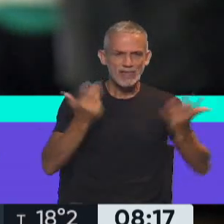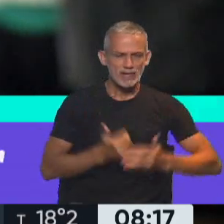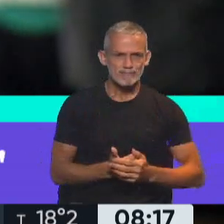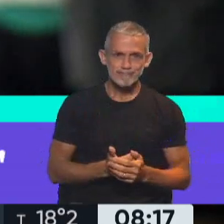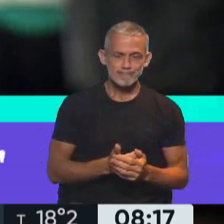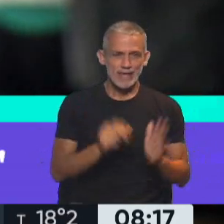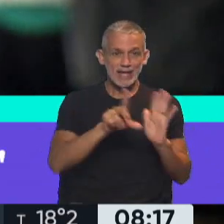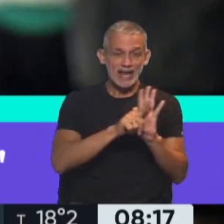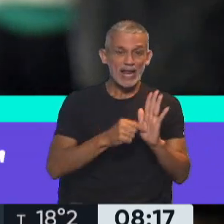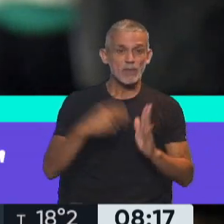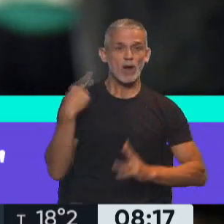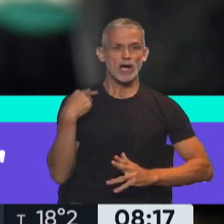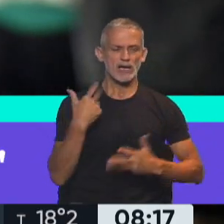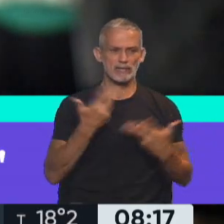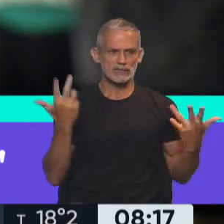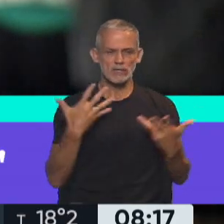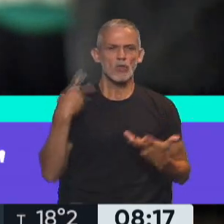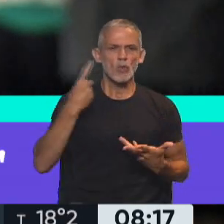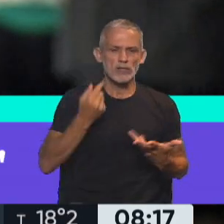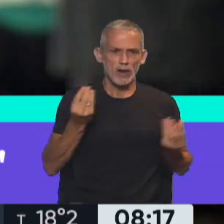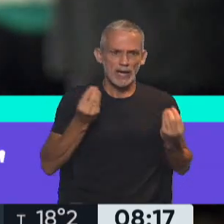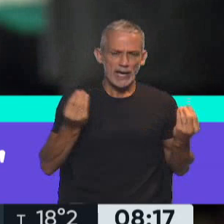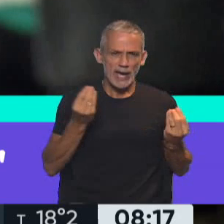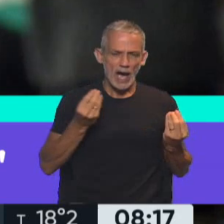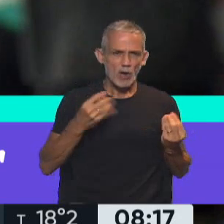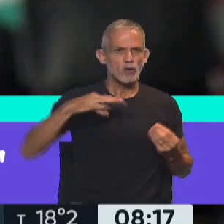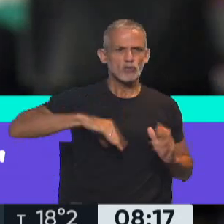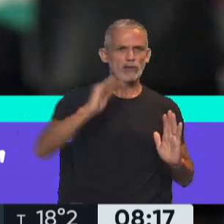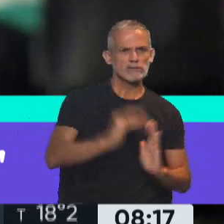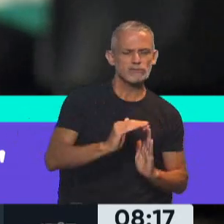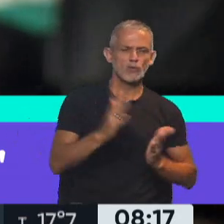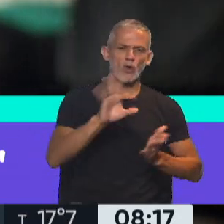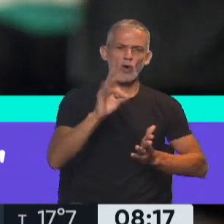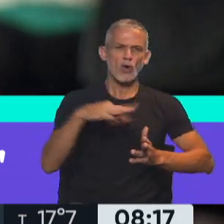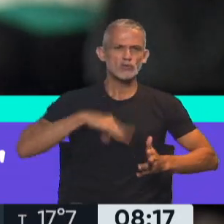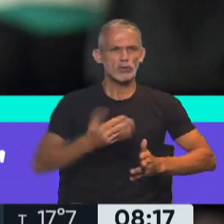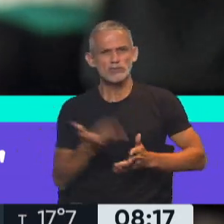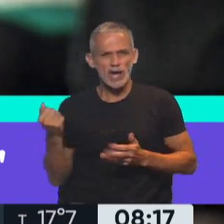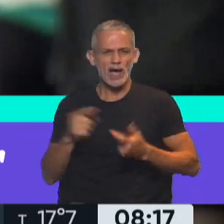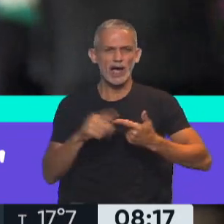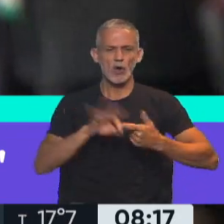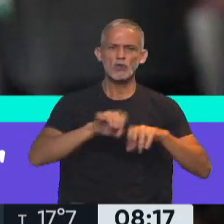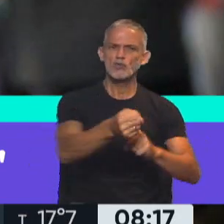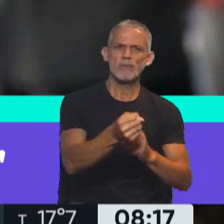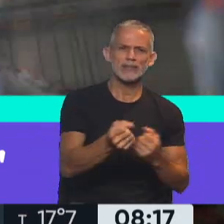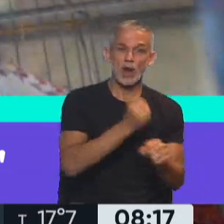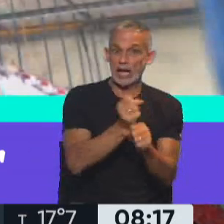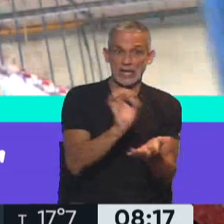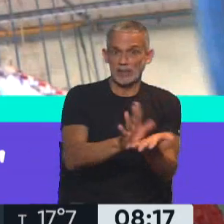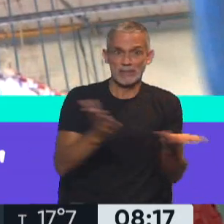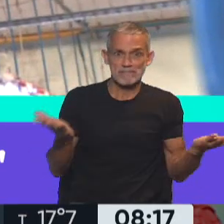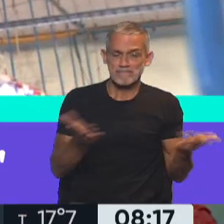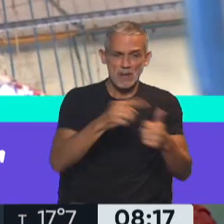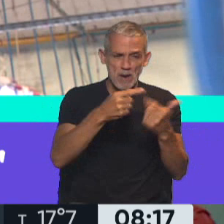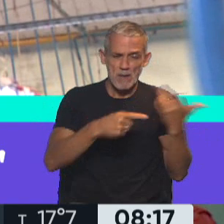importante, y los empleadores no saben qué hacer. Si rebajar el sueldo, si quitarle el sueldo, suspenderlos hasta despedirlos.